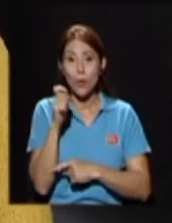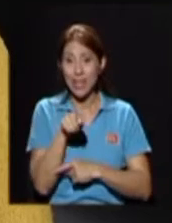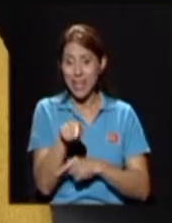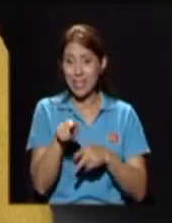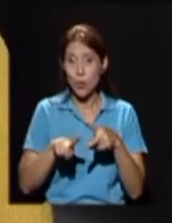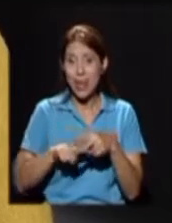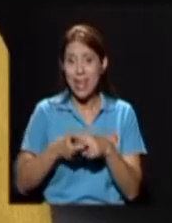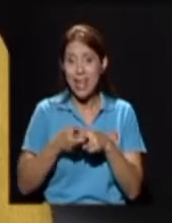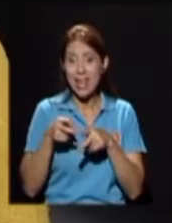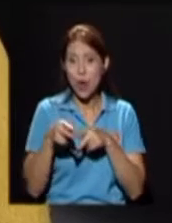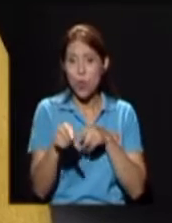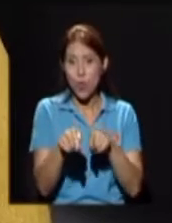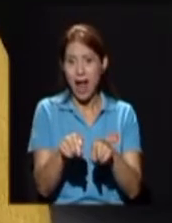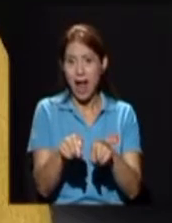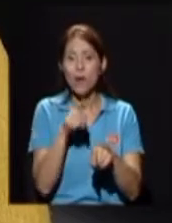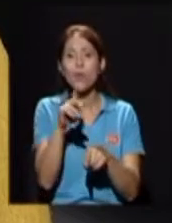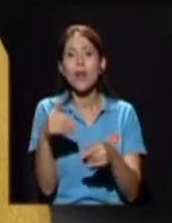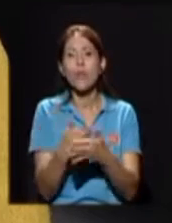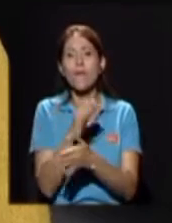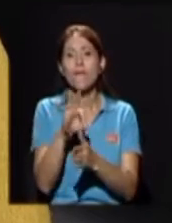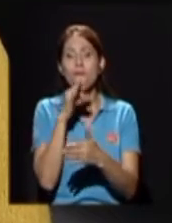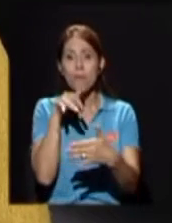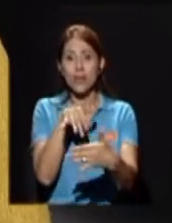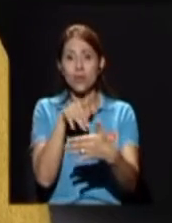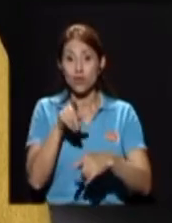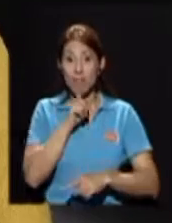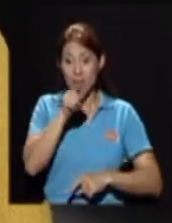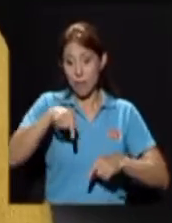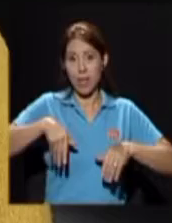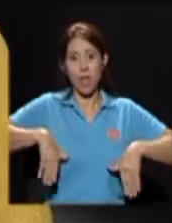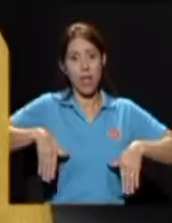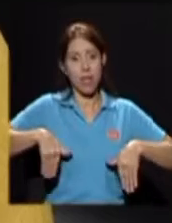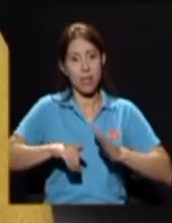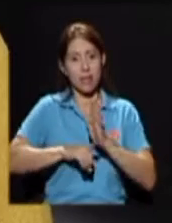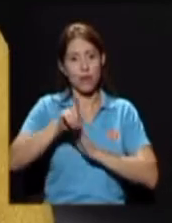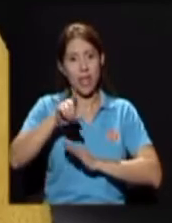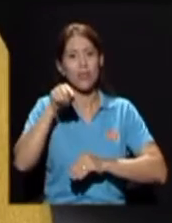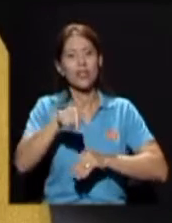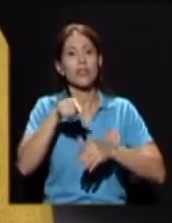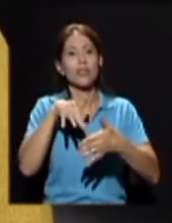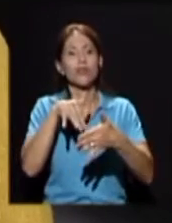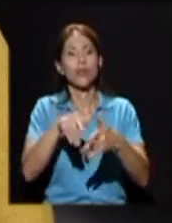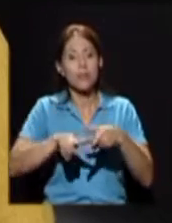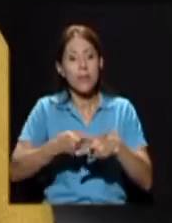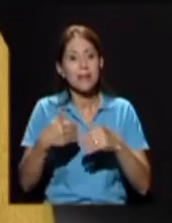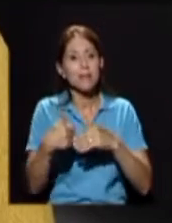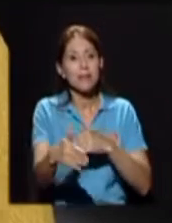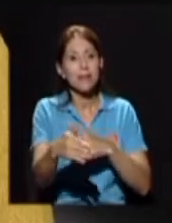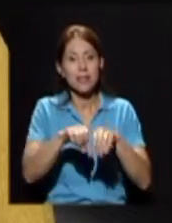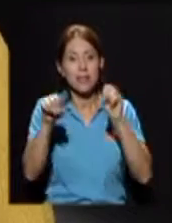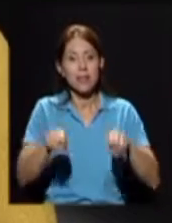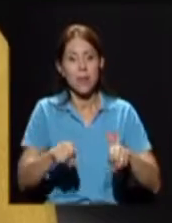línea de estudios que en el país está realmente muy poco desarrollada sobre el sistema judicial, desde una